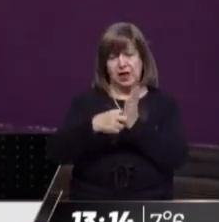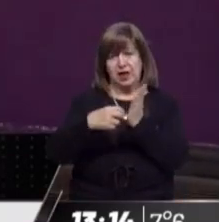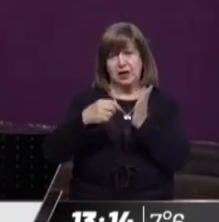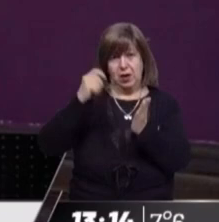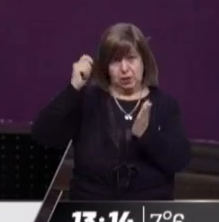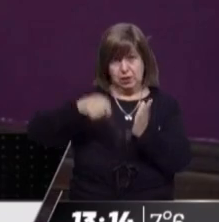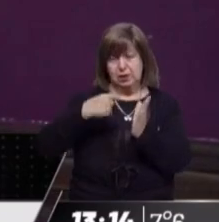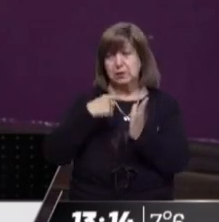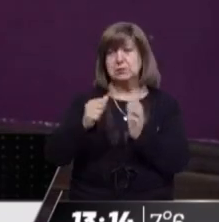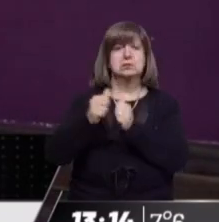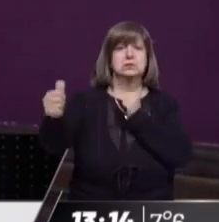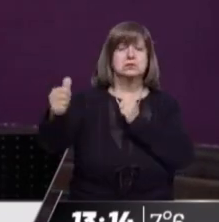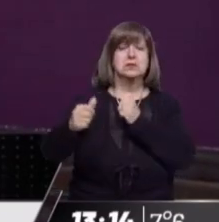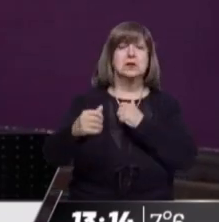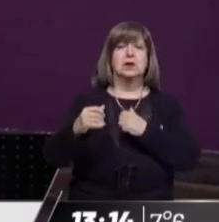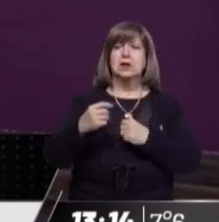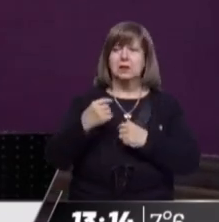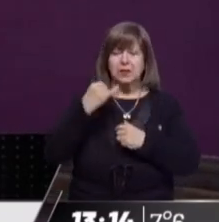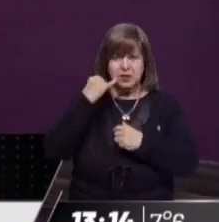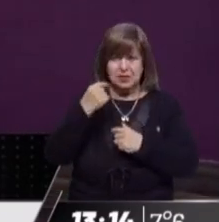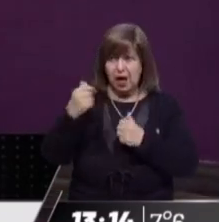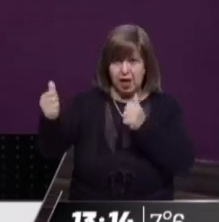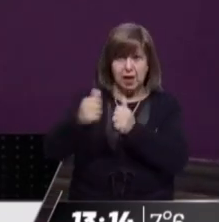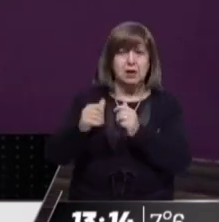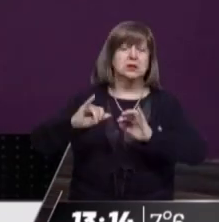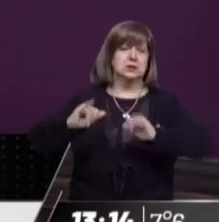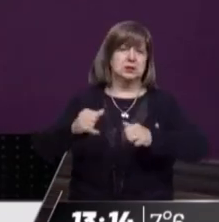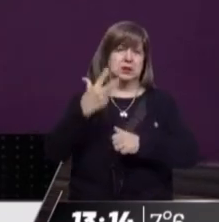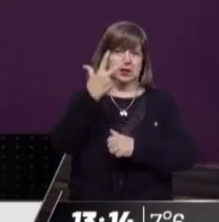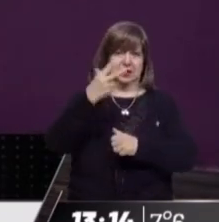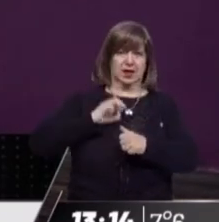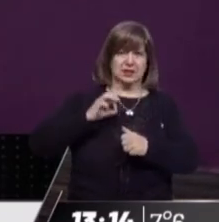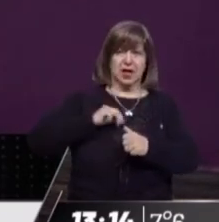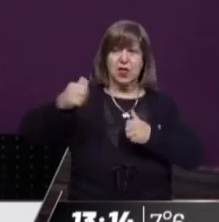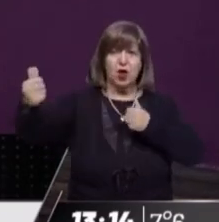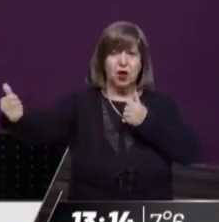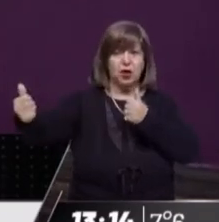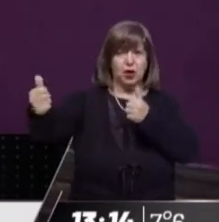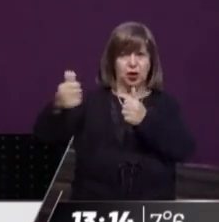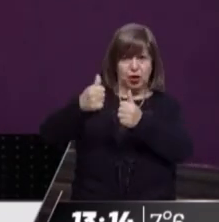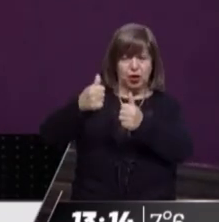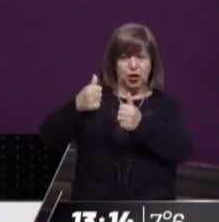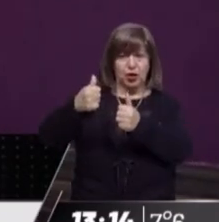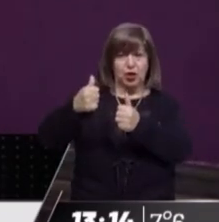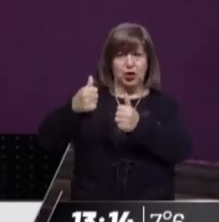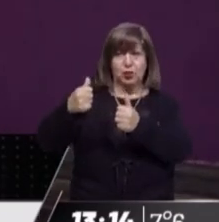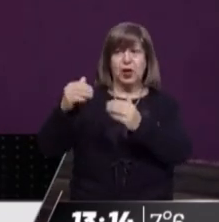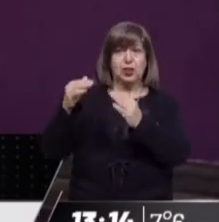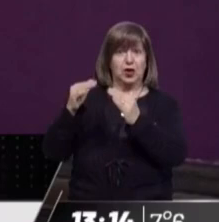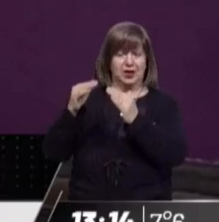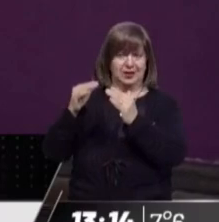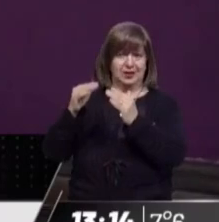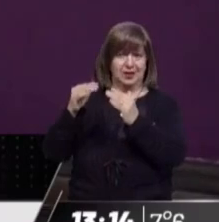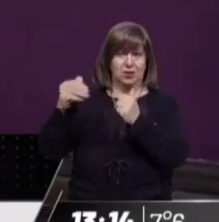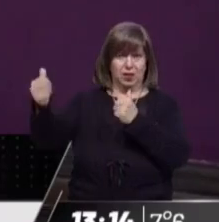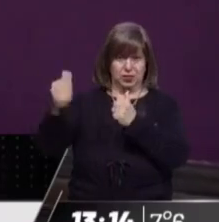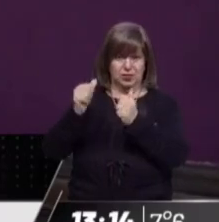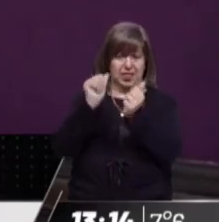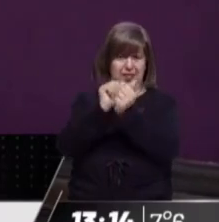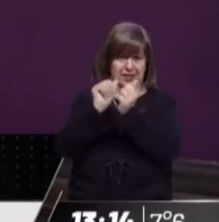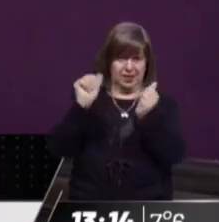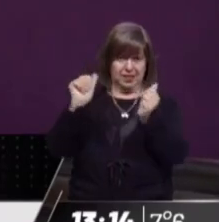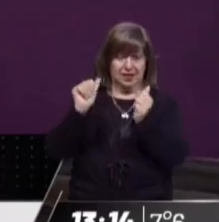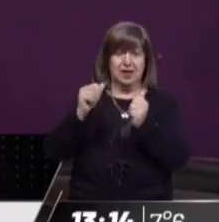el hace 3 años atrás viola la perimetral saliendo del penal sale del penal